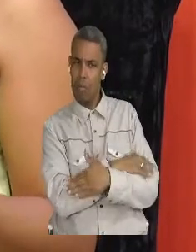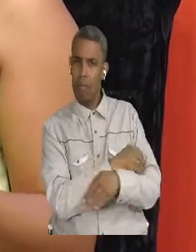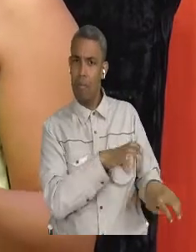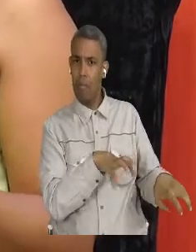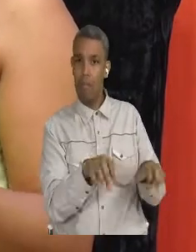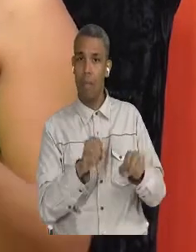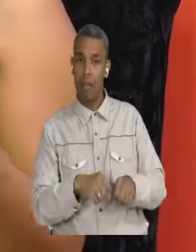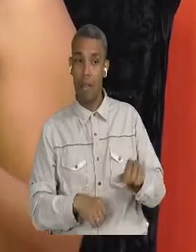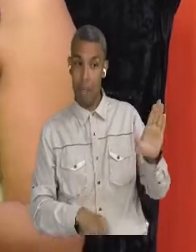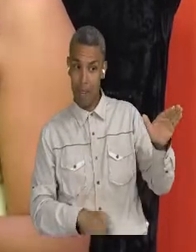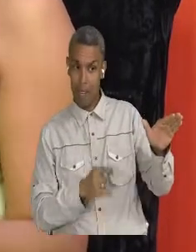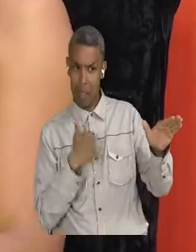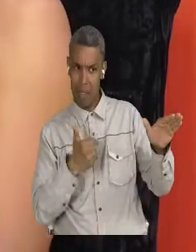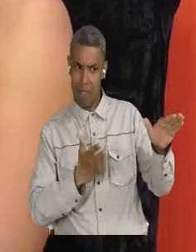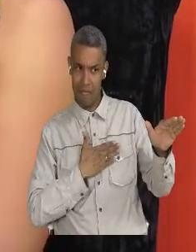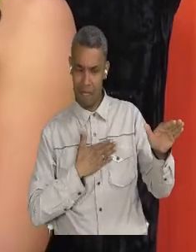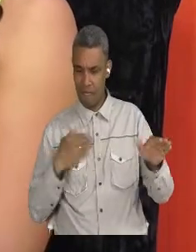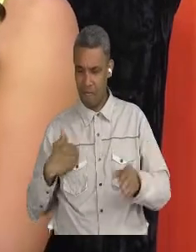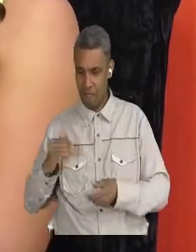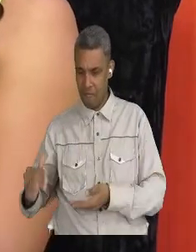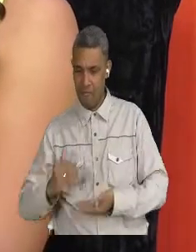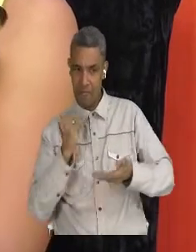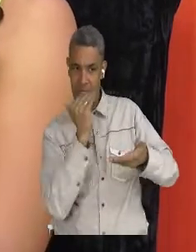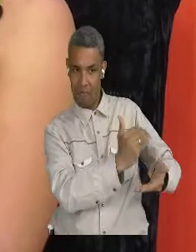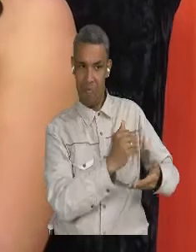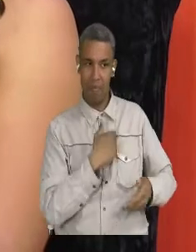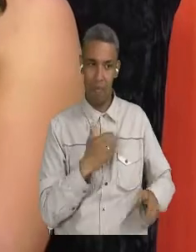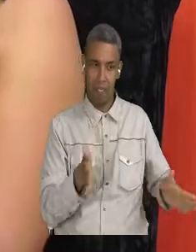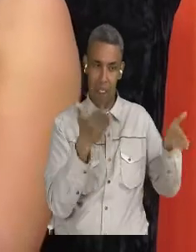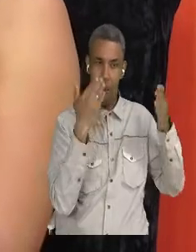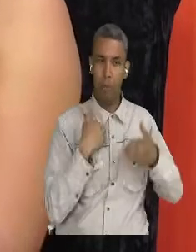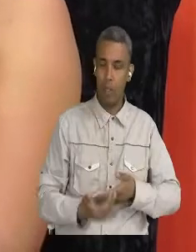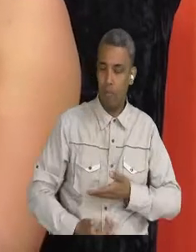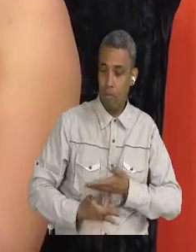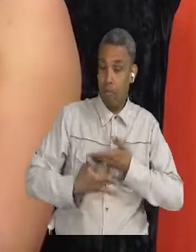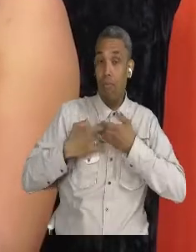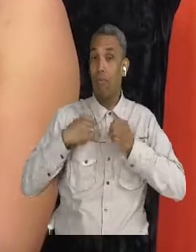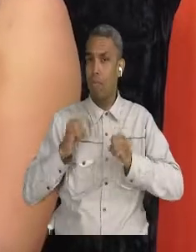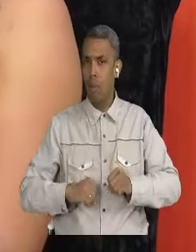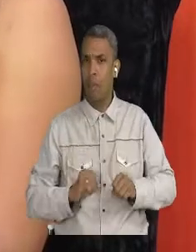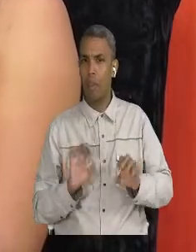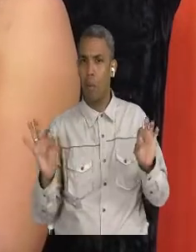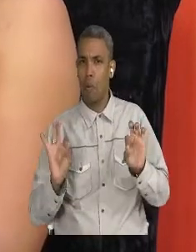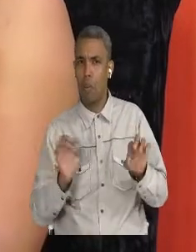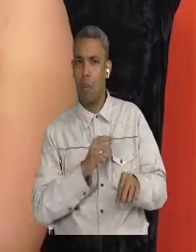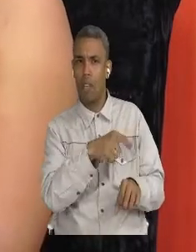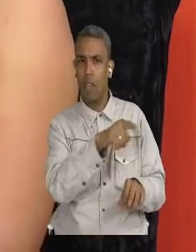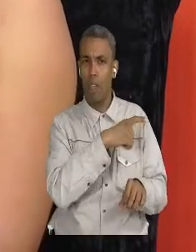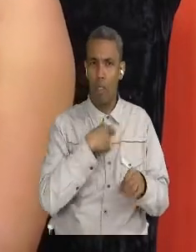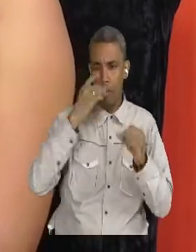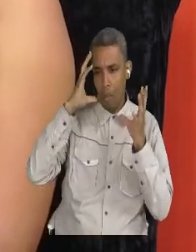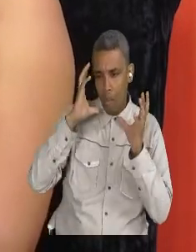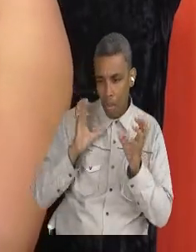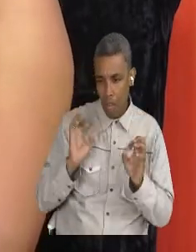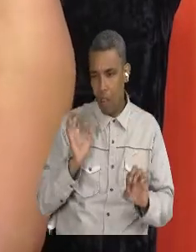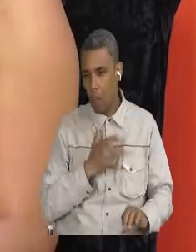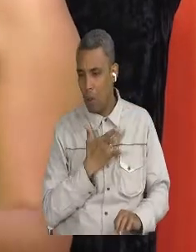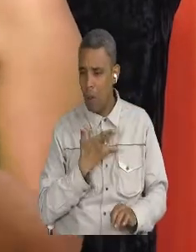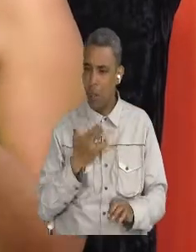agradable. Ser amable también es muy importante, saberlos escuchar. Todas estas cosas pues permiten que el ambiente sea un